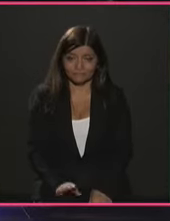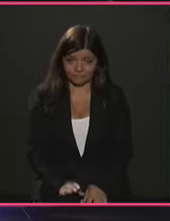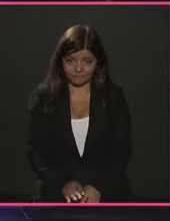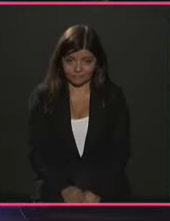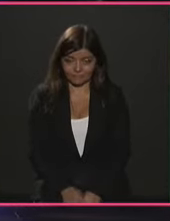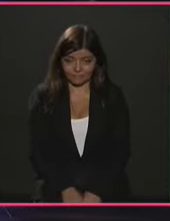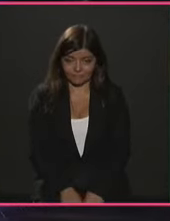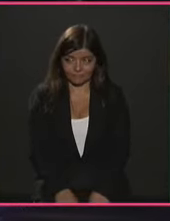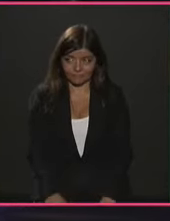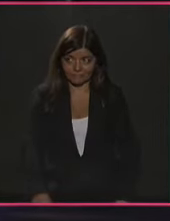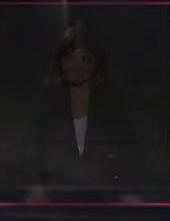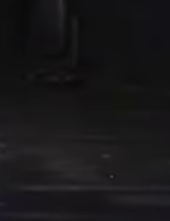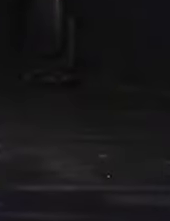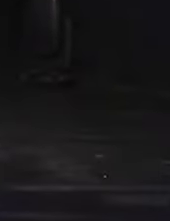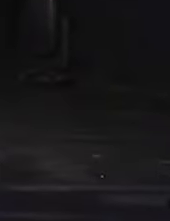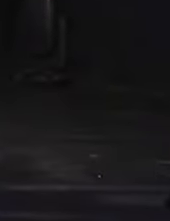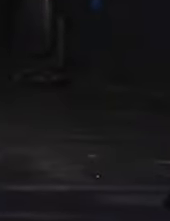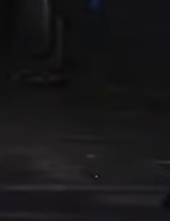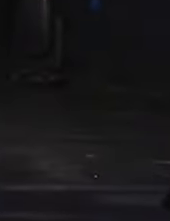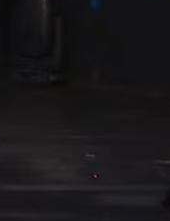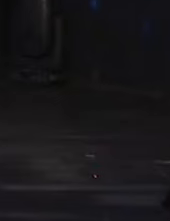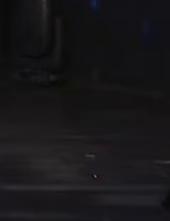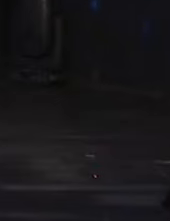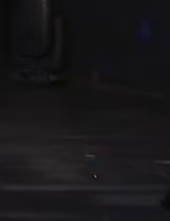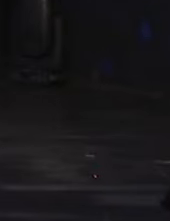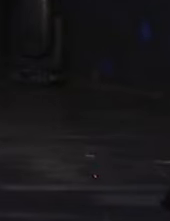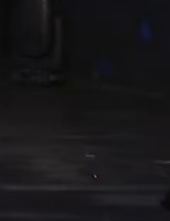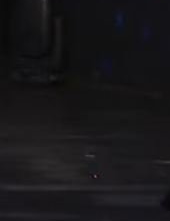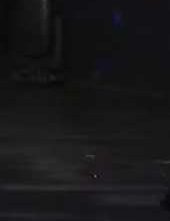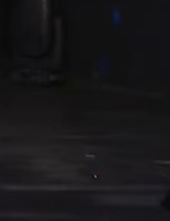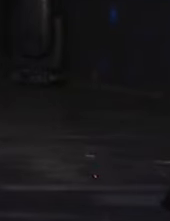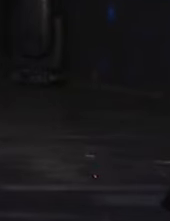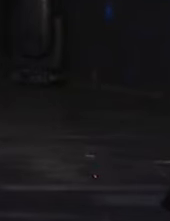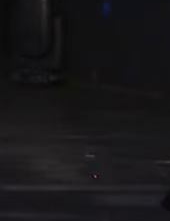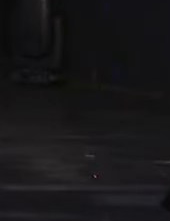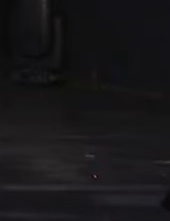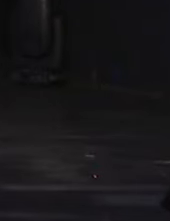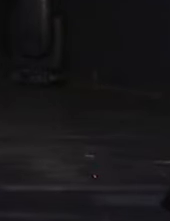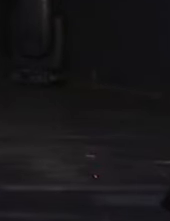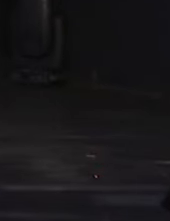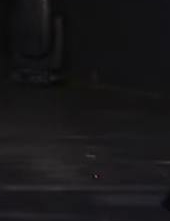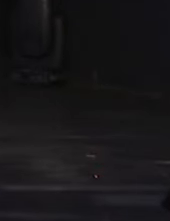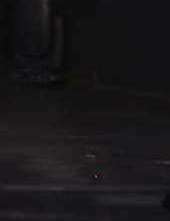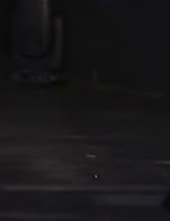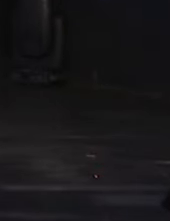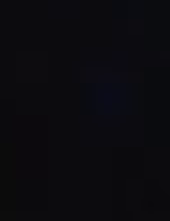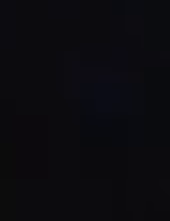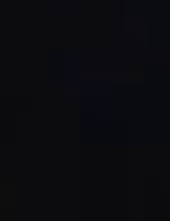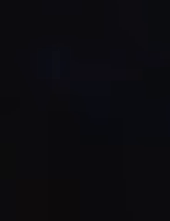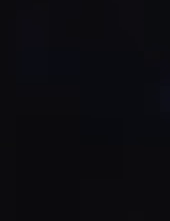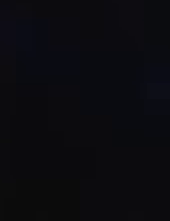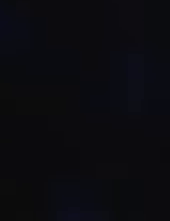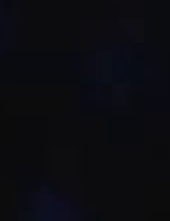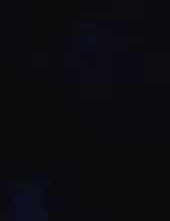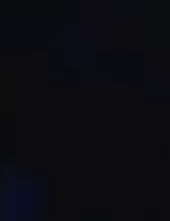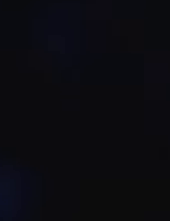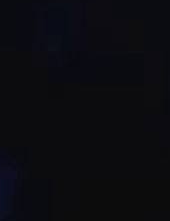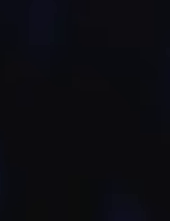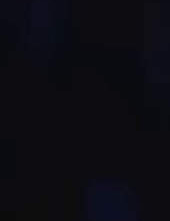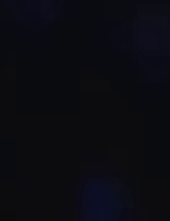ejemplo la irreverencia de un artista en determinados contextos puede ser causa de censura de